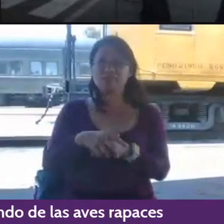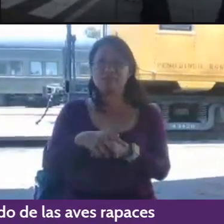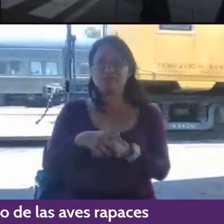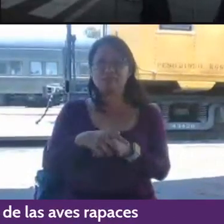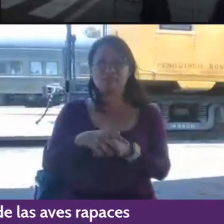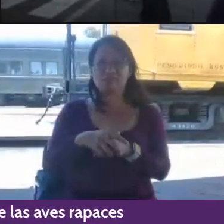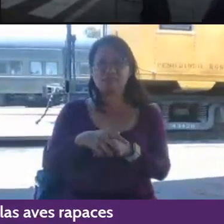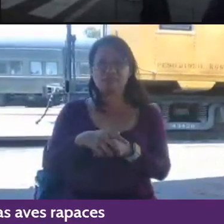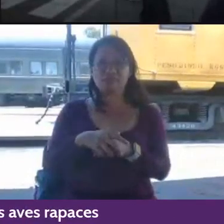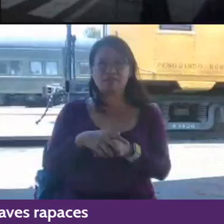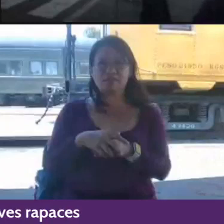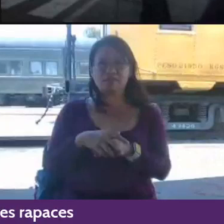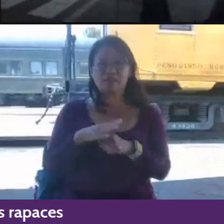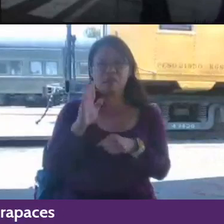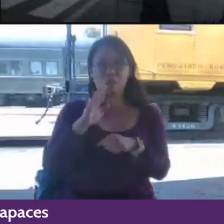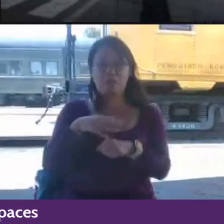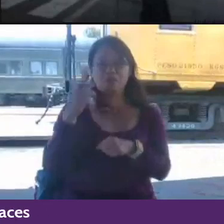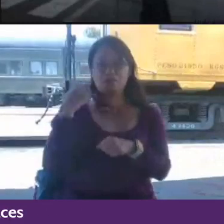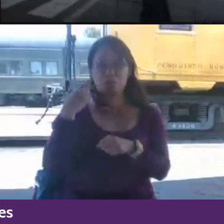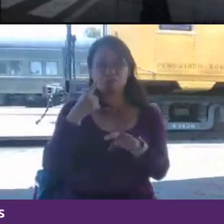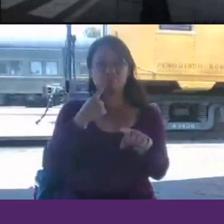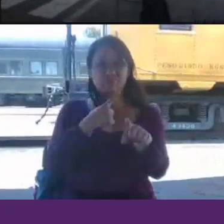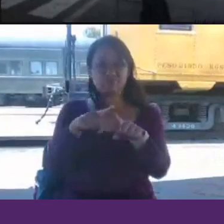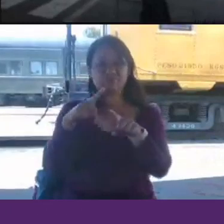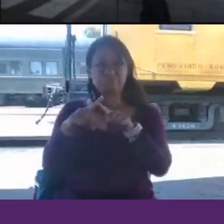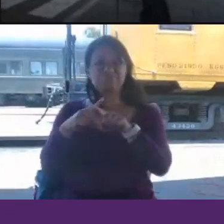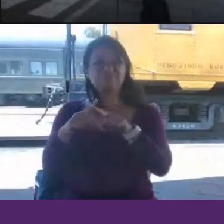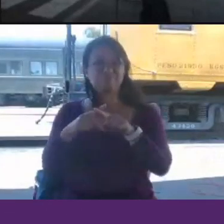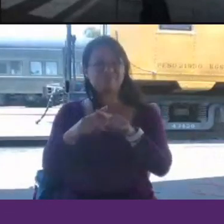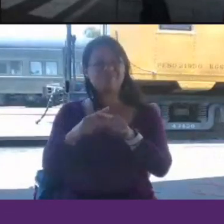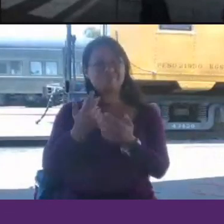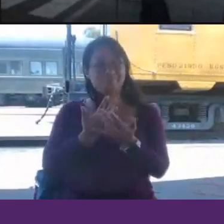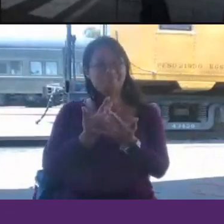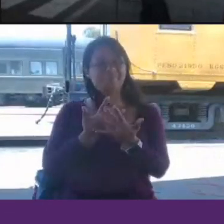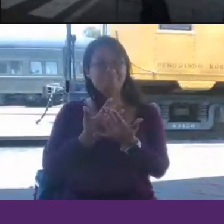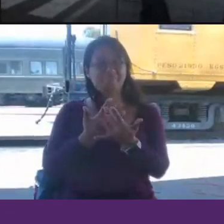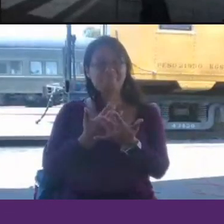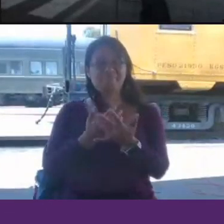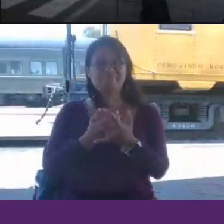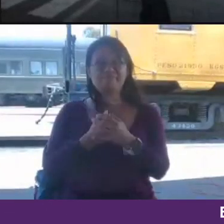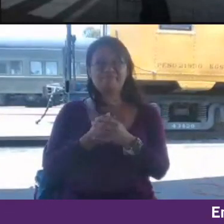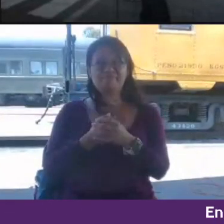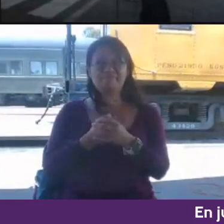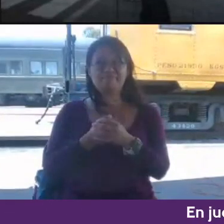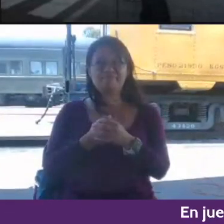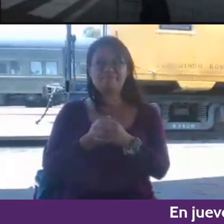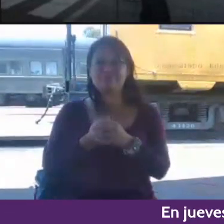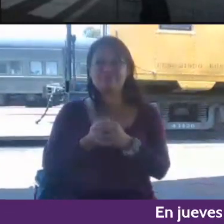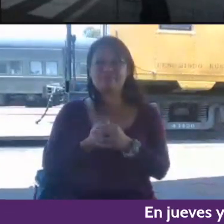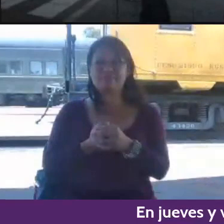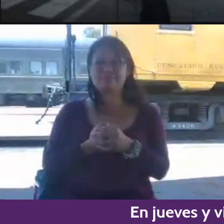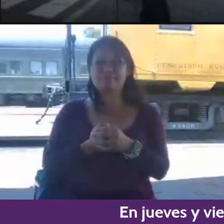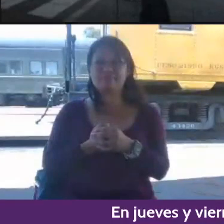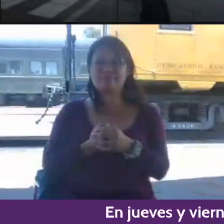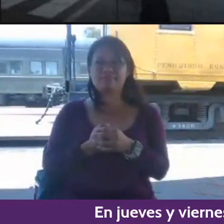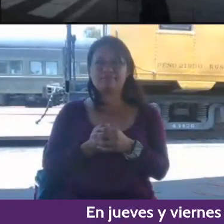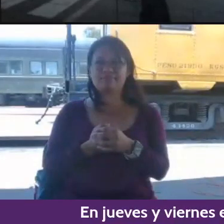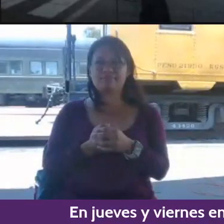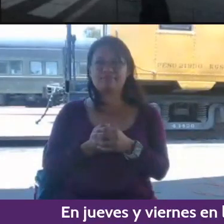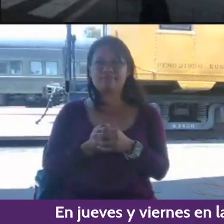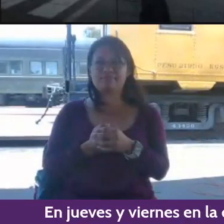Hacen más ruidos que solamente ese. De hecho, hacen varios ruidos diferentes. Ahorita lo haré, pero me acaban de poner el acceso